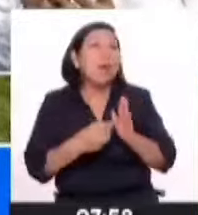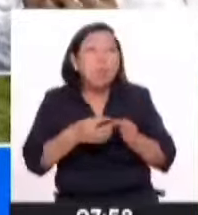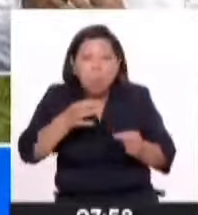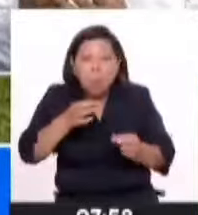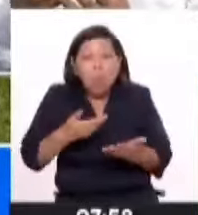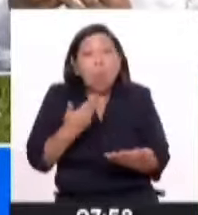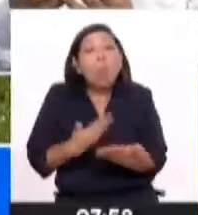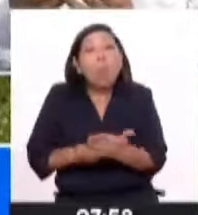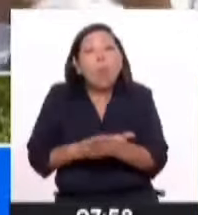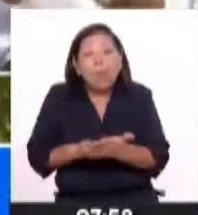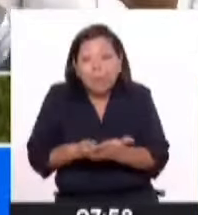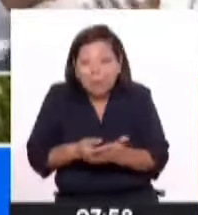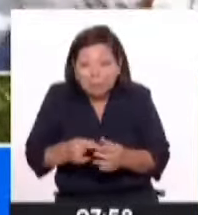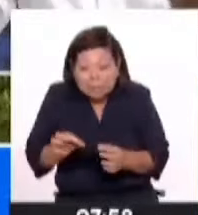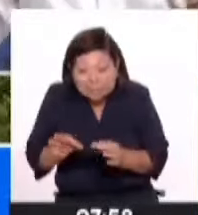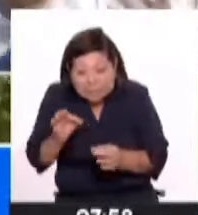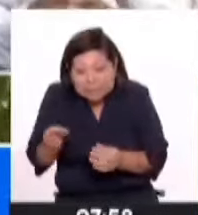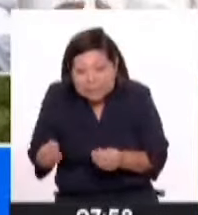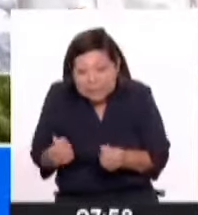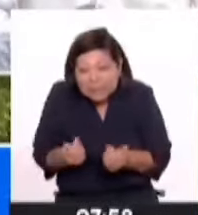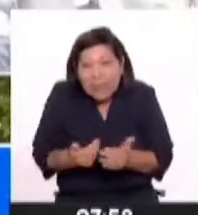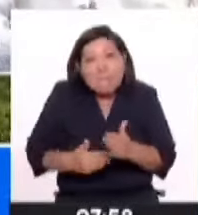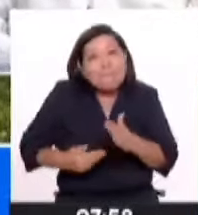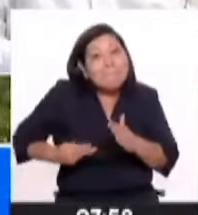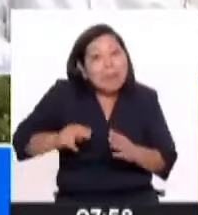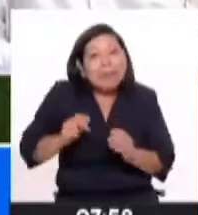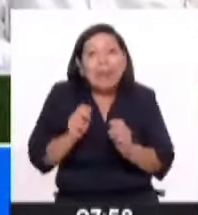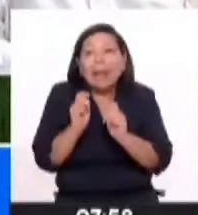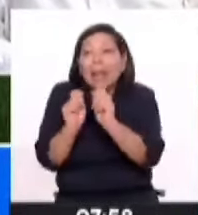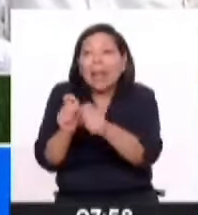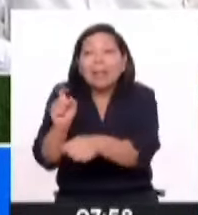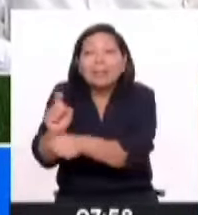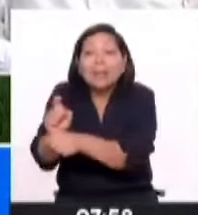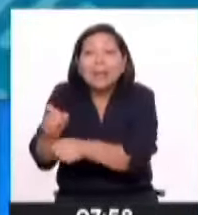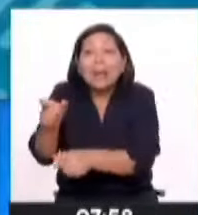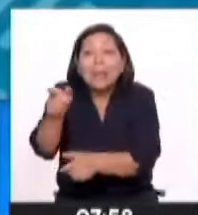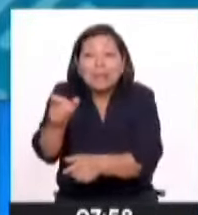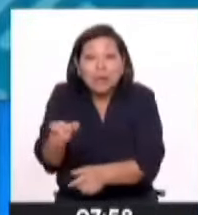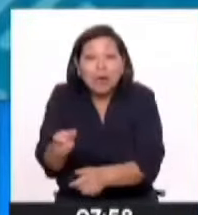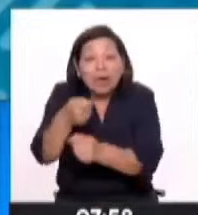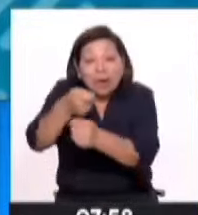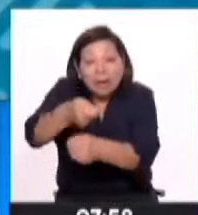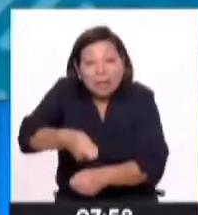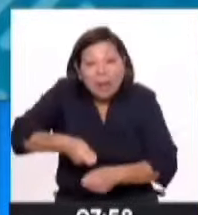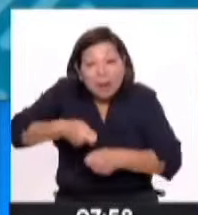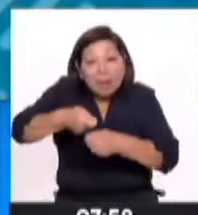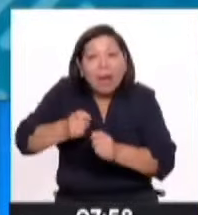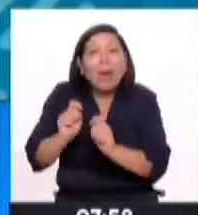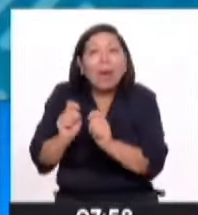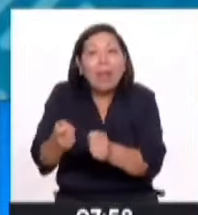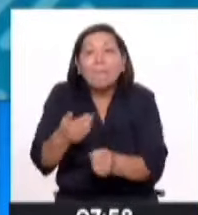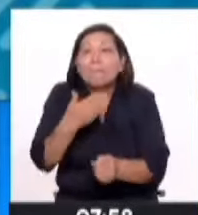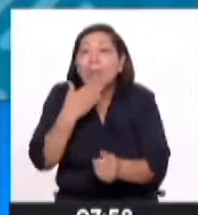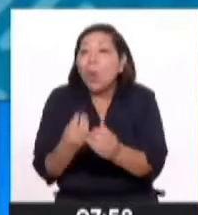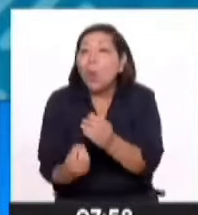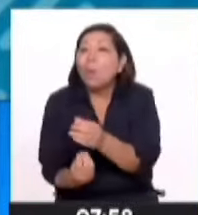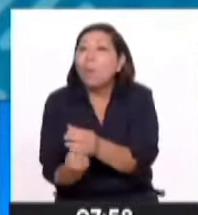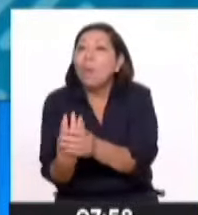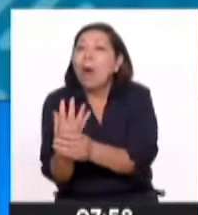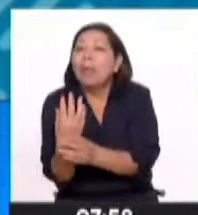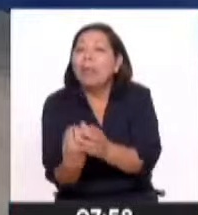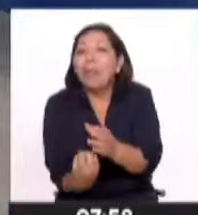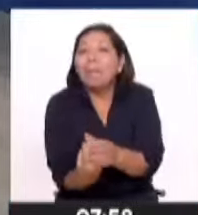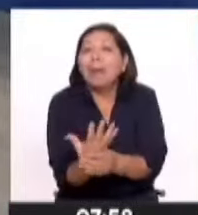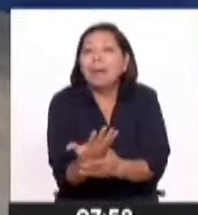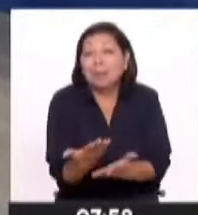analizadas y esperamos llegar a más productores. A más. Finalmente, ¿esta data sistematizada